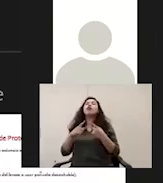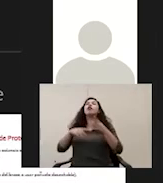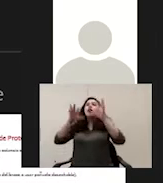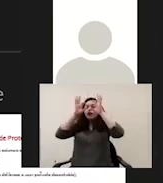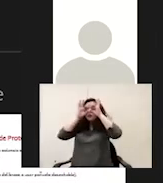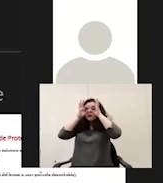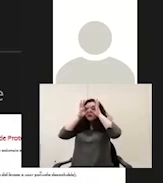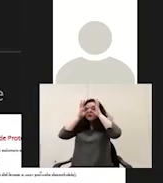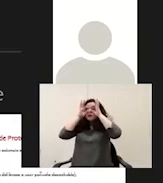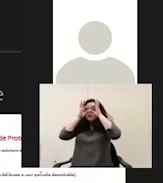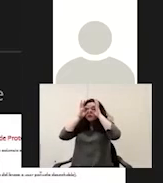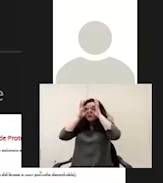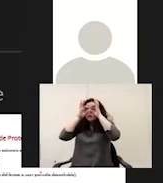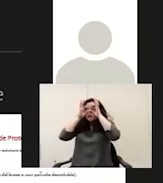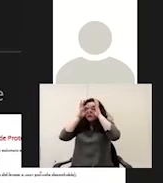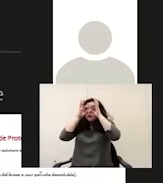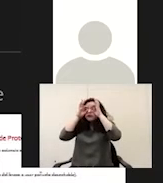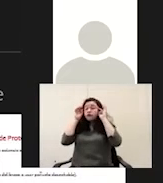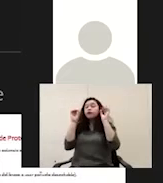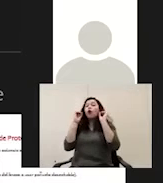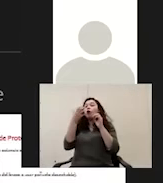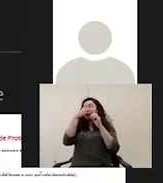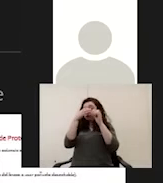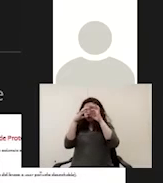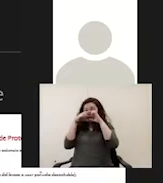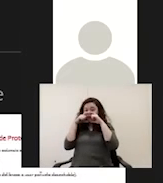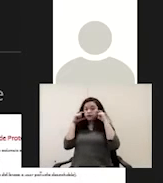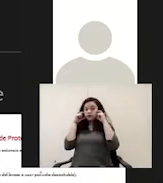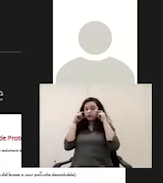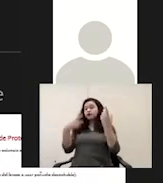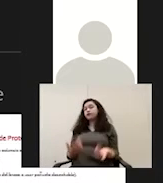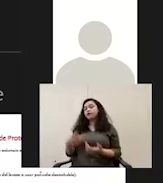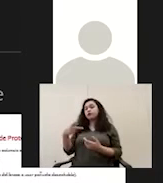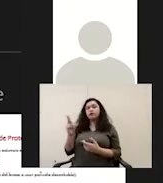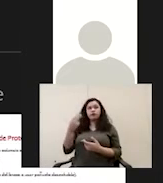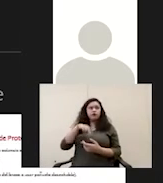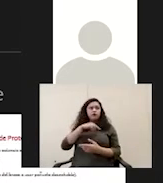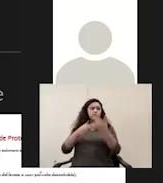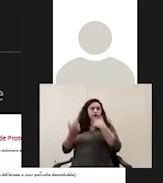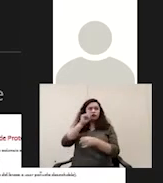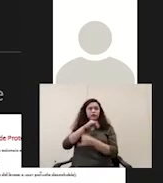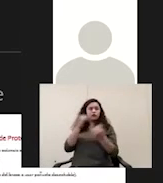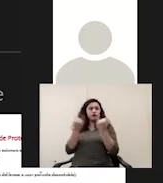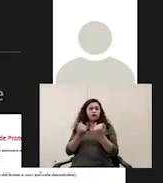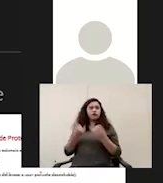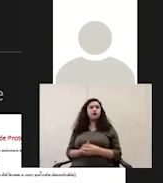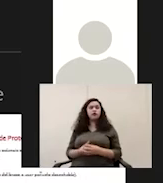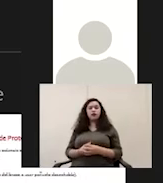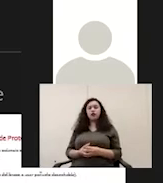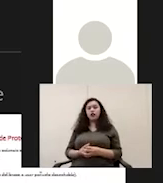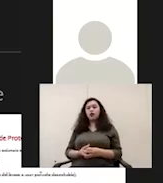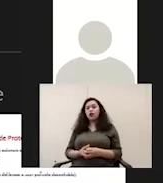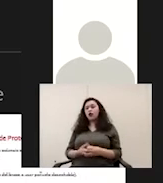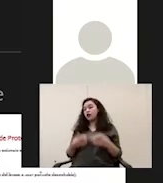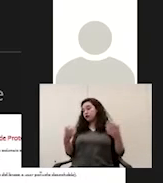traigan el cubrebocas. Sin embargo, igual, volvemos al mismo punto. Hay